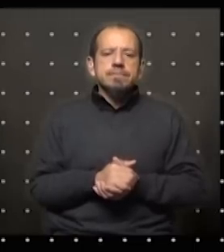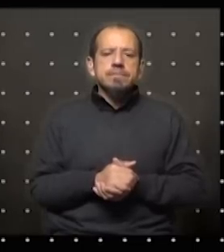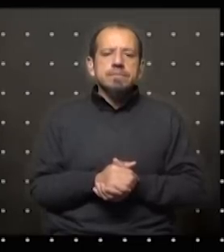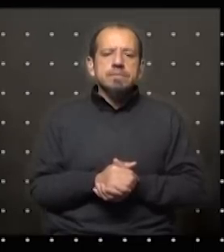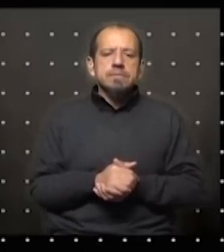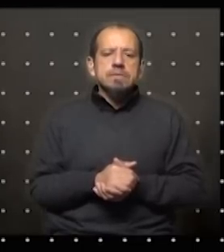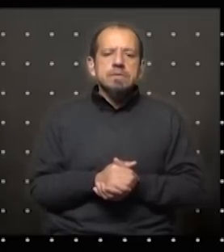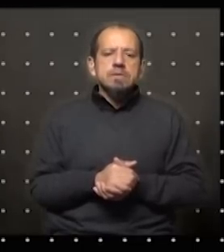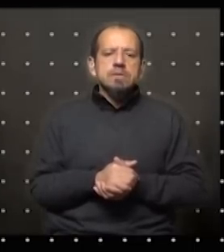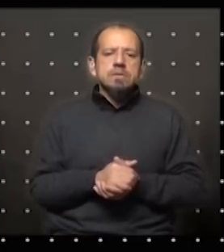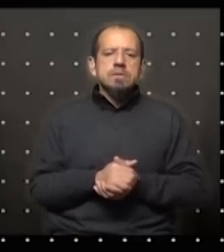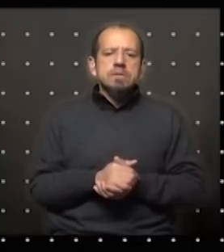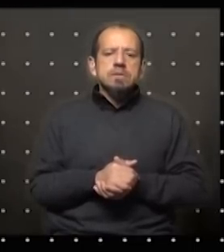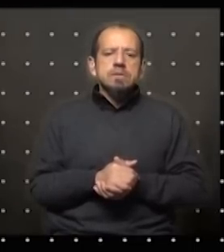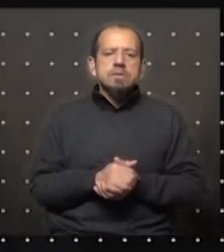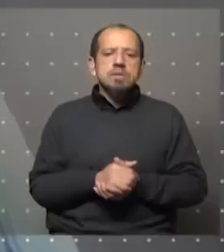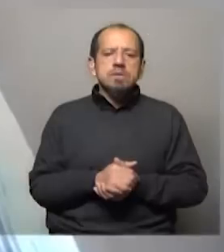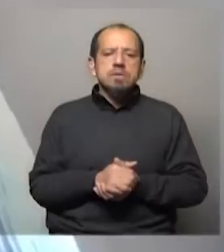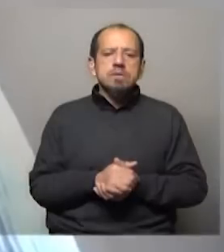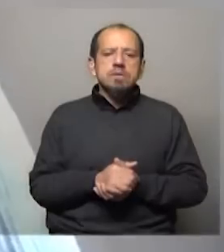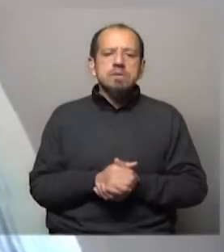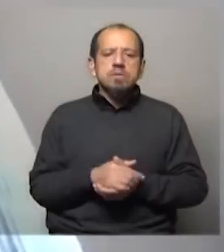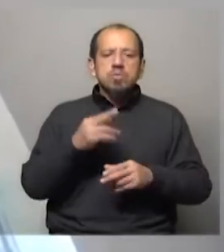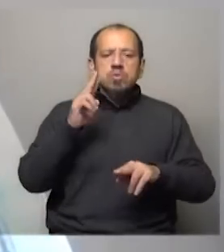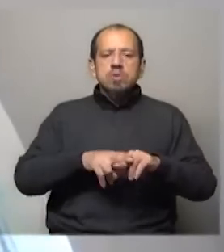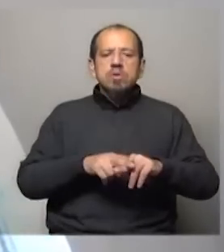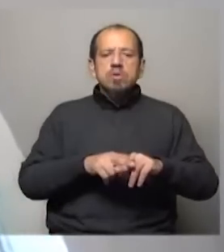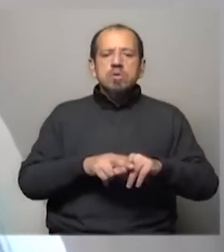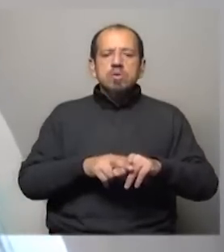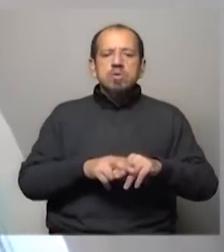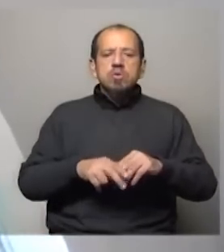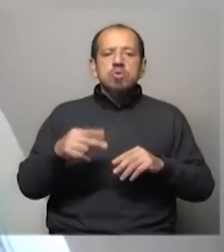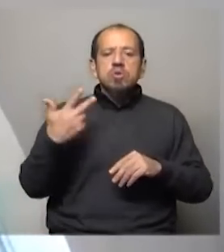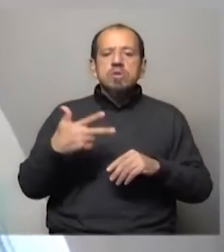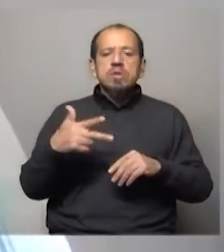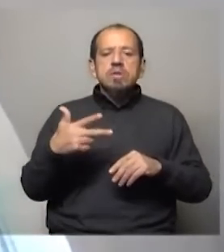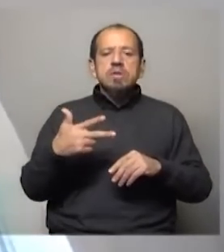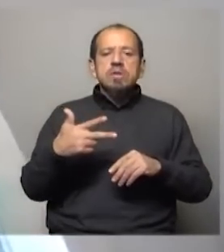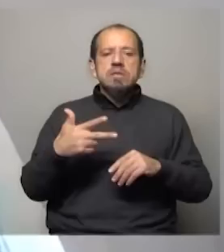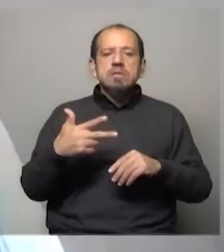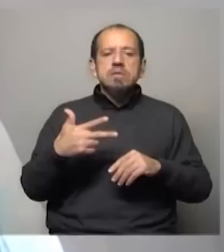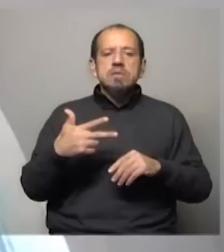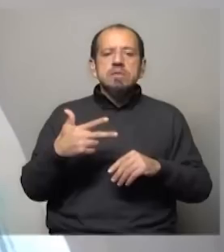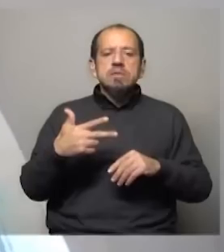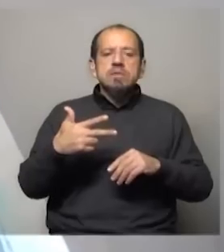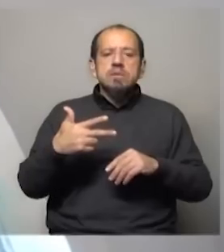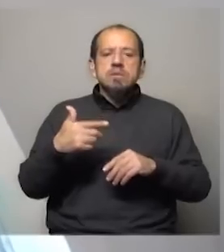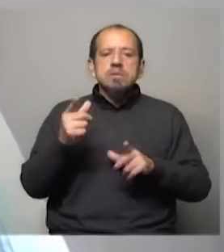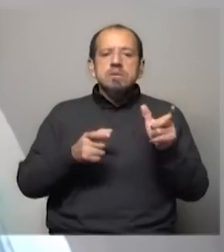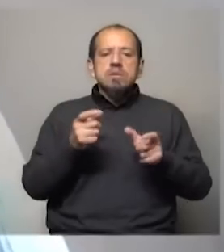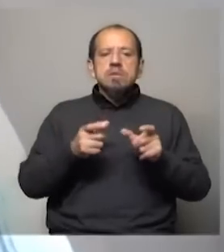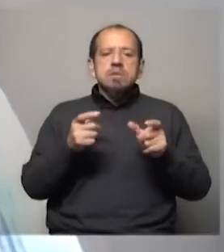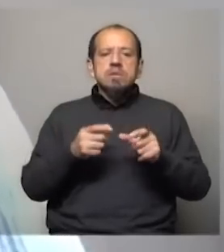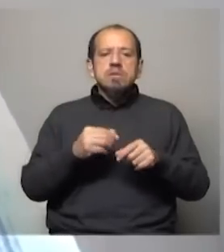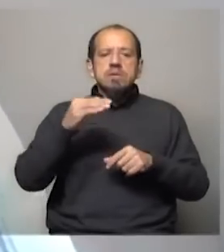Me permito corregir murieron 13 personas en un año y medio en el marco de controles de tránsito eso no tiene nada que ver con la migración